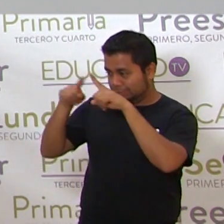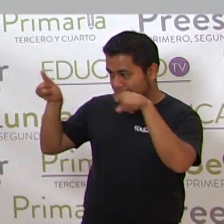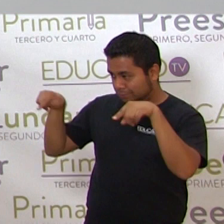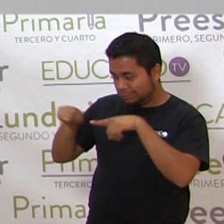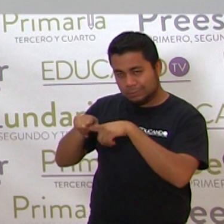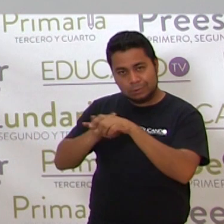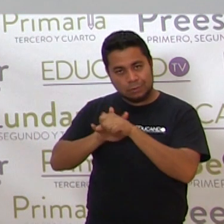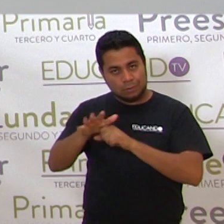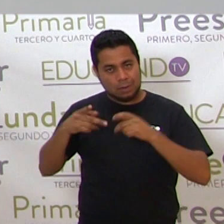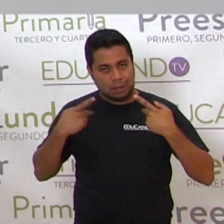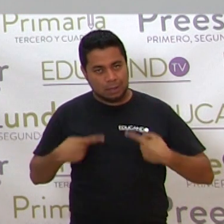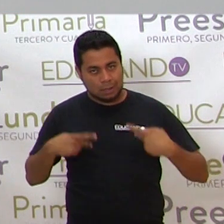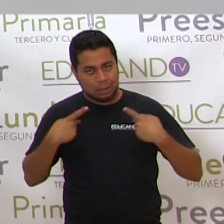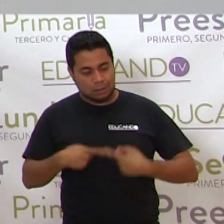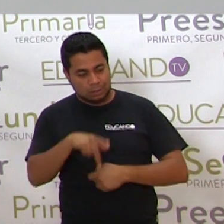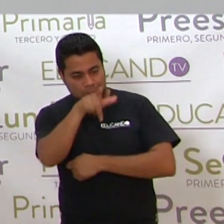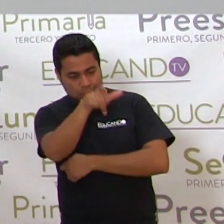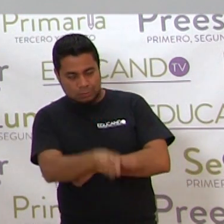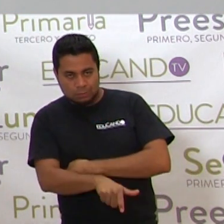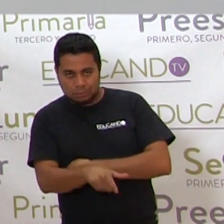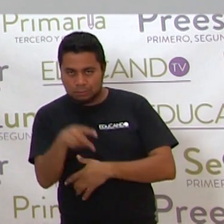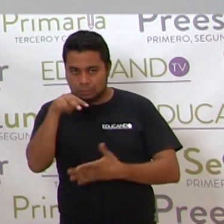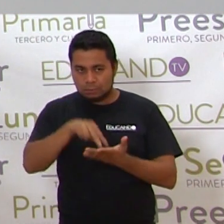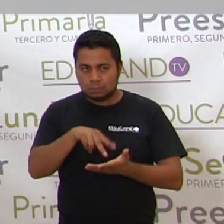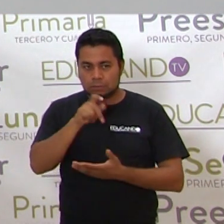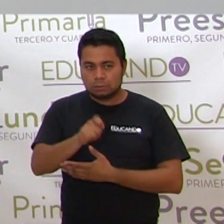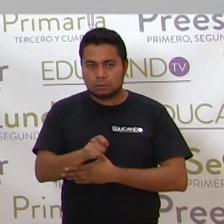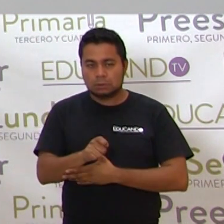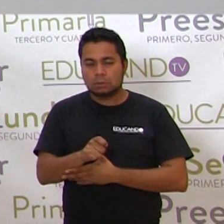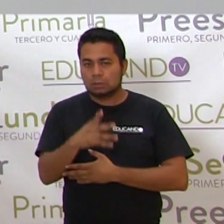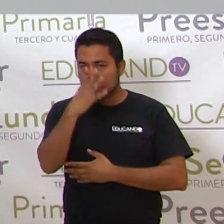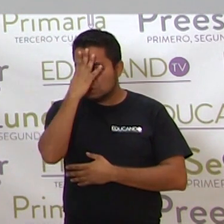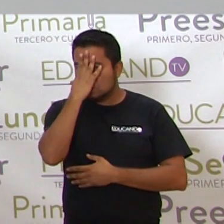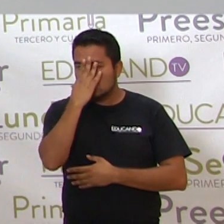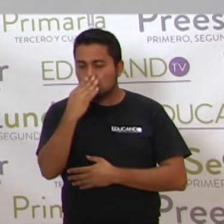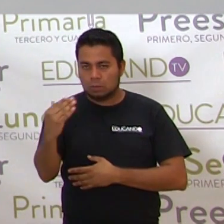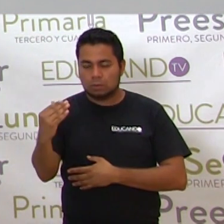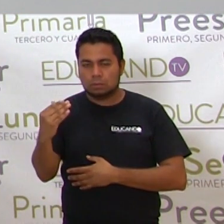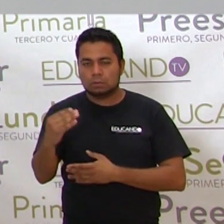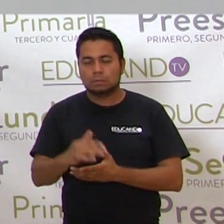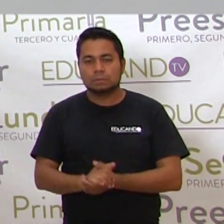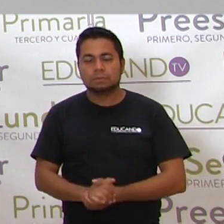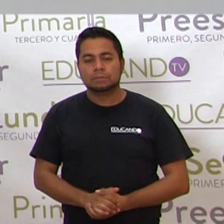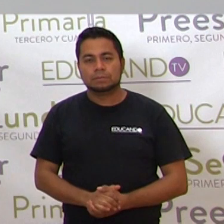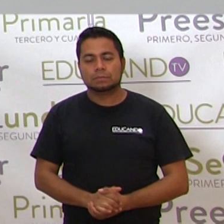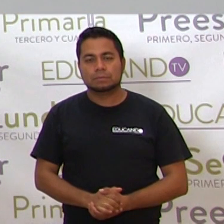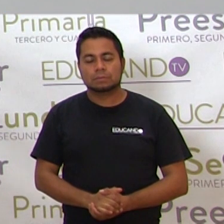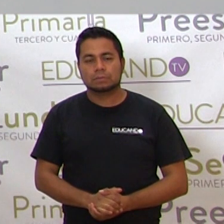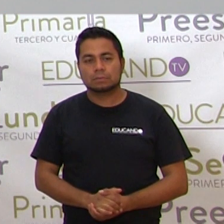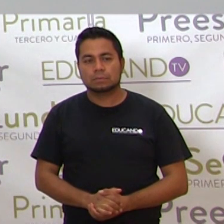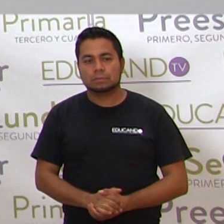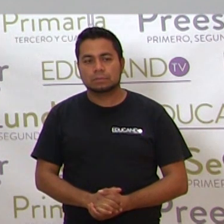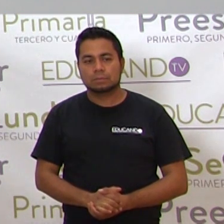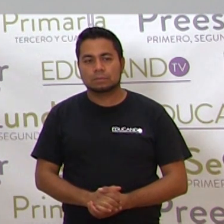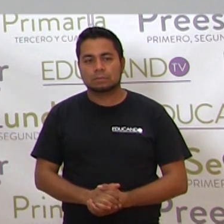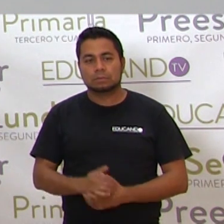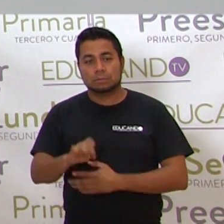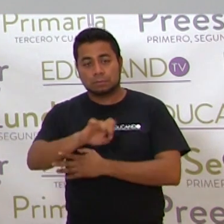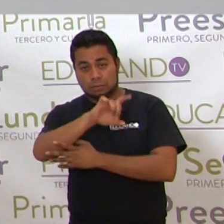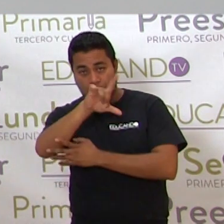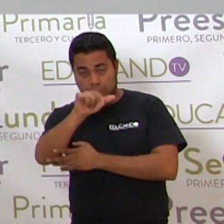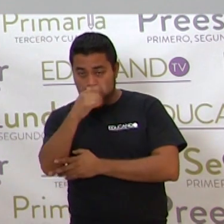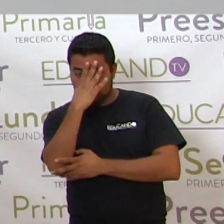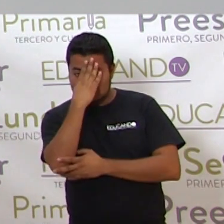siguiente personaje. Bien, que es el lobo. Y después del lobo tenemos otra